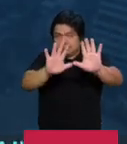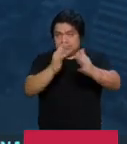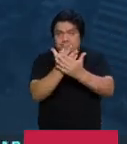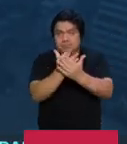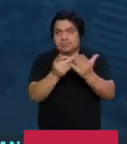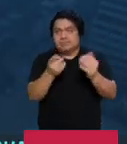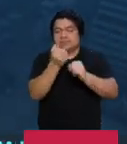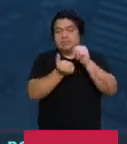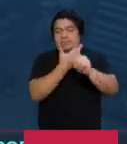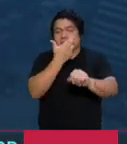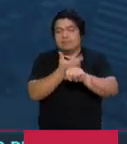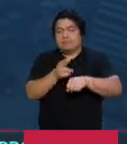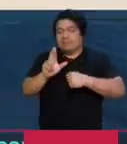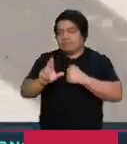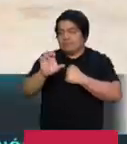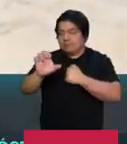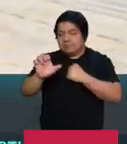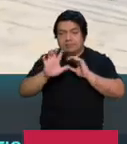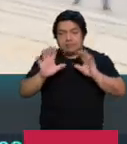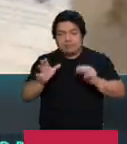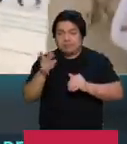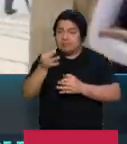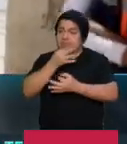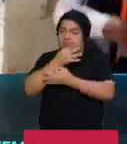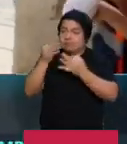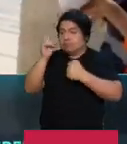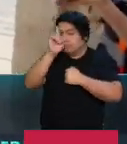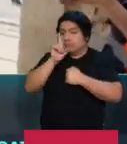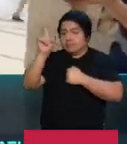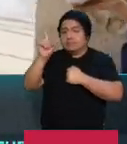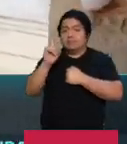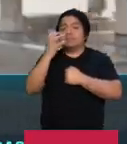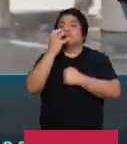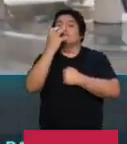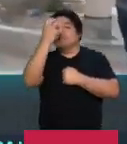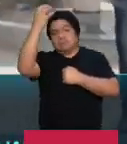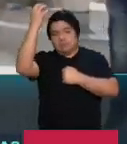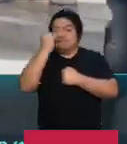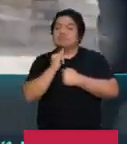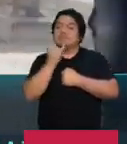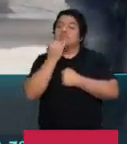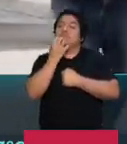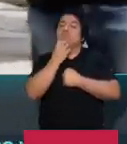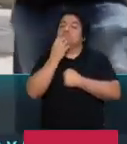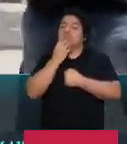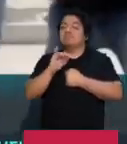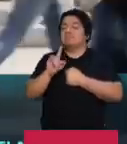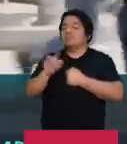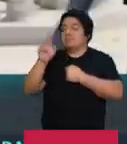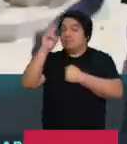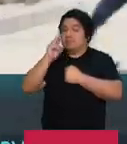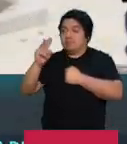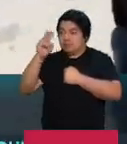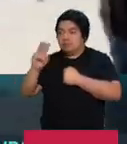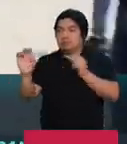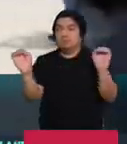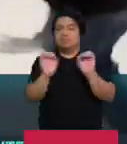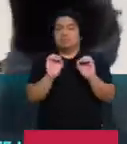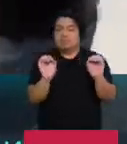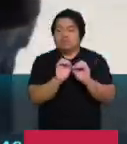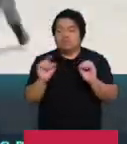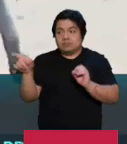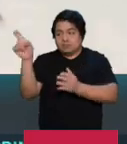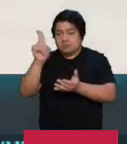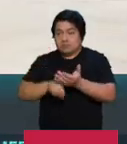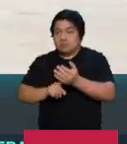que la Secretaría de Relaciones Exteriores aconsejó no viajar a Israel debido a los altos riesgos de seguridad y a la posibilidad de una escalada